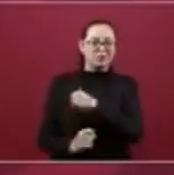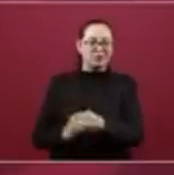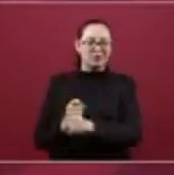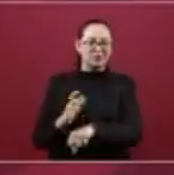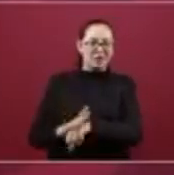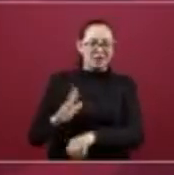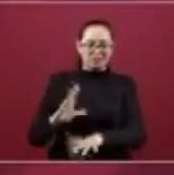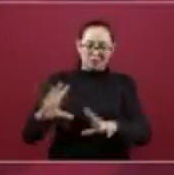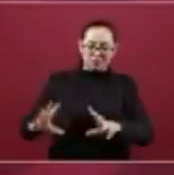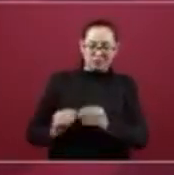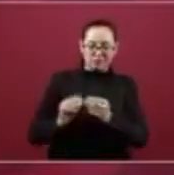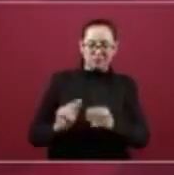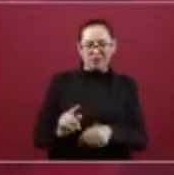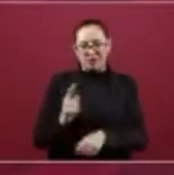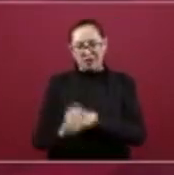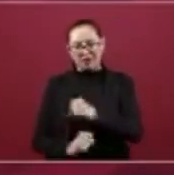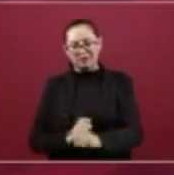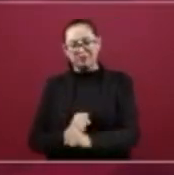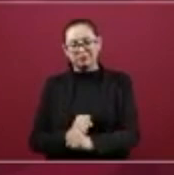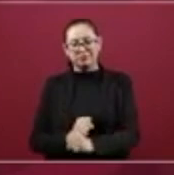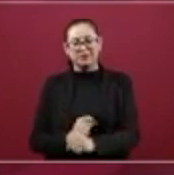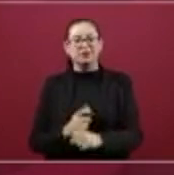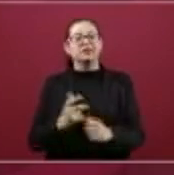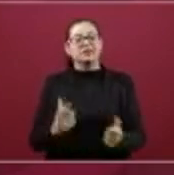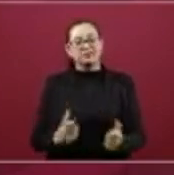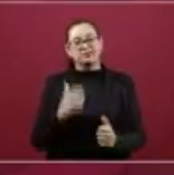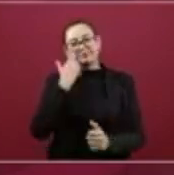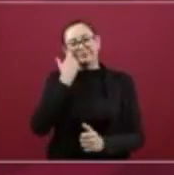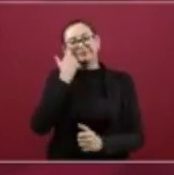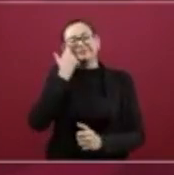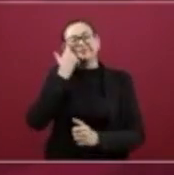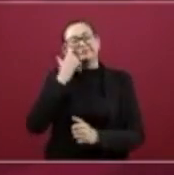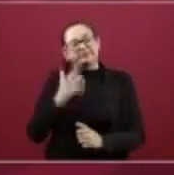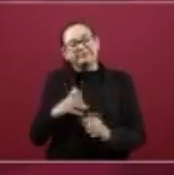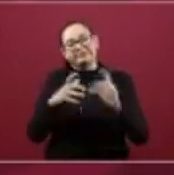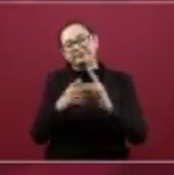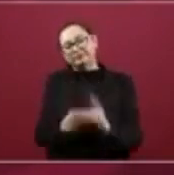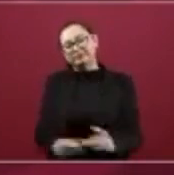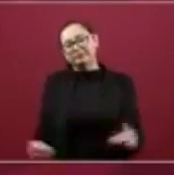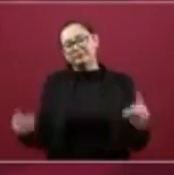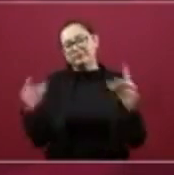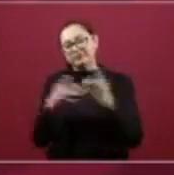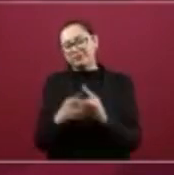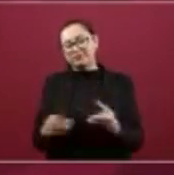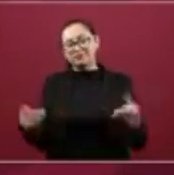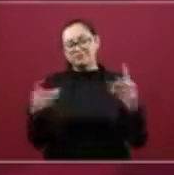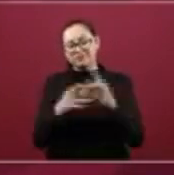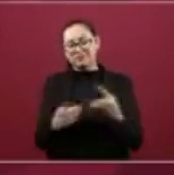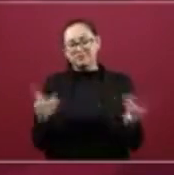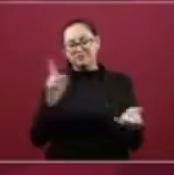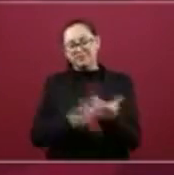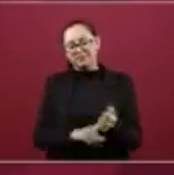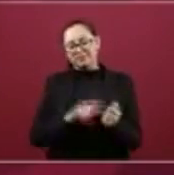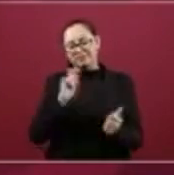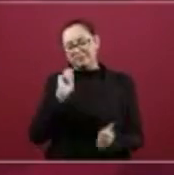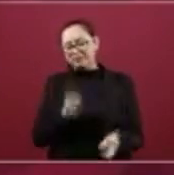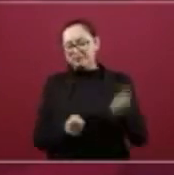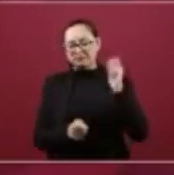y por eso queremos explicarles en qué condiciones